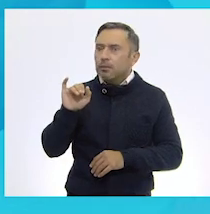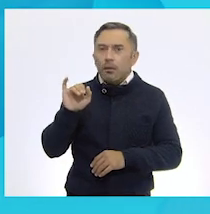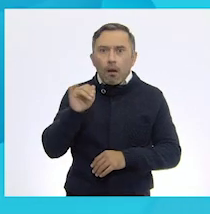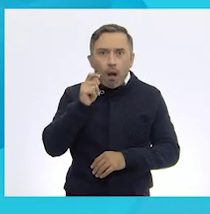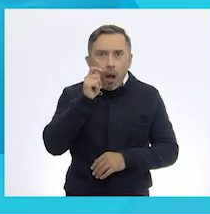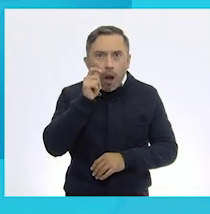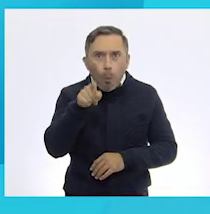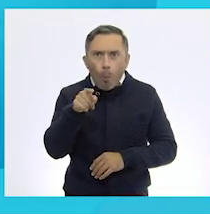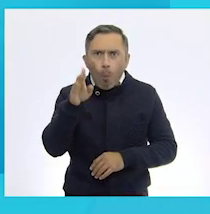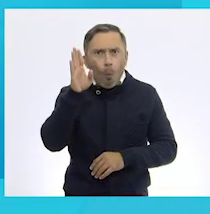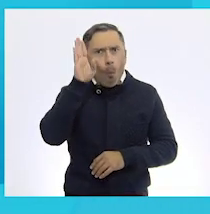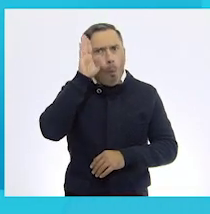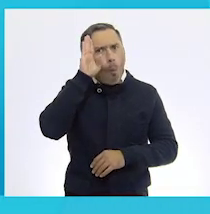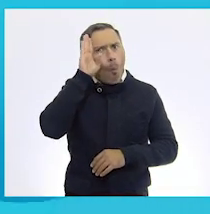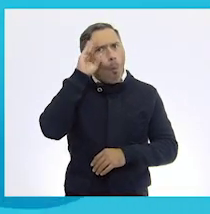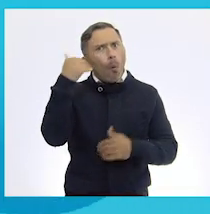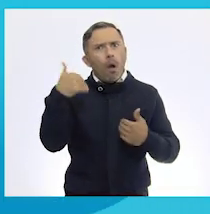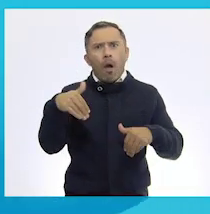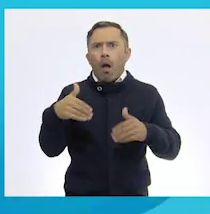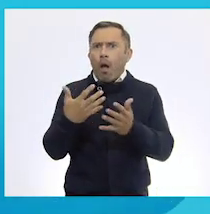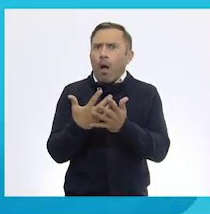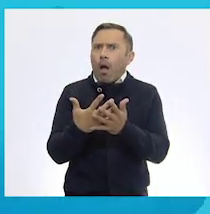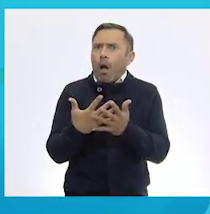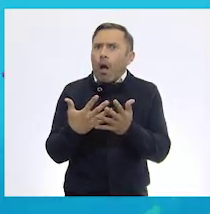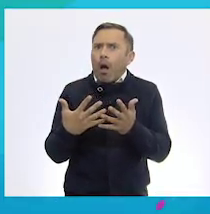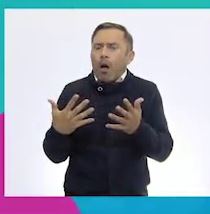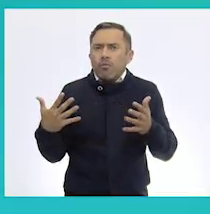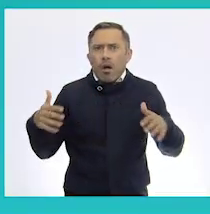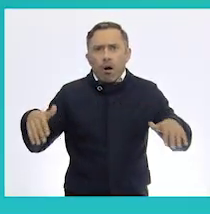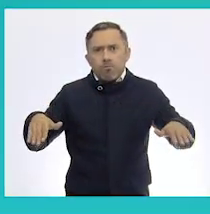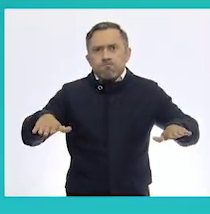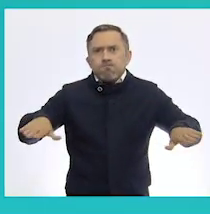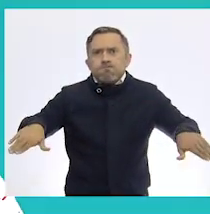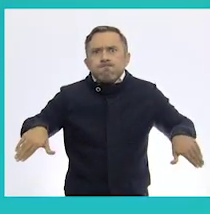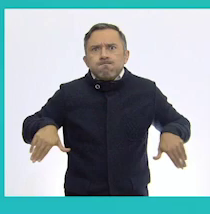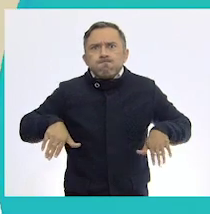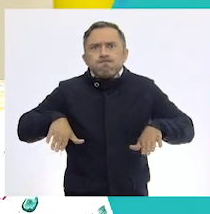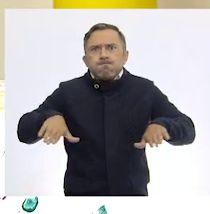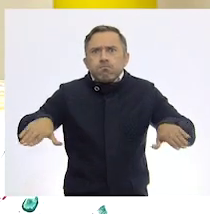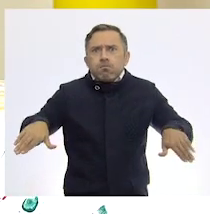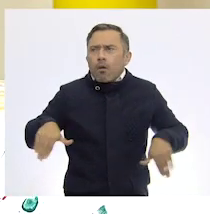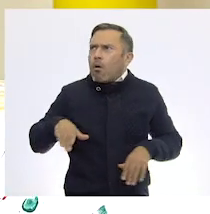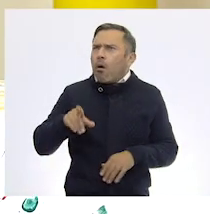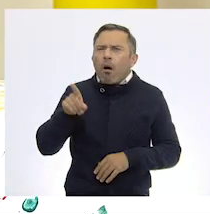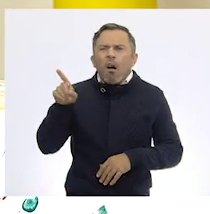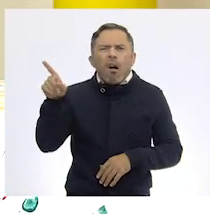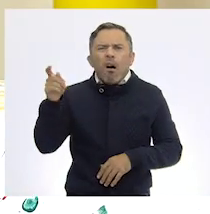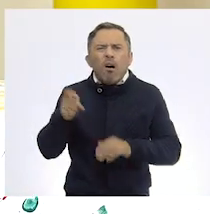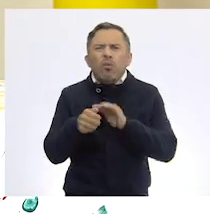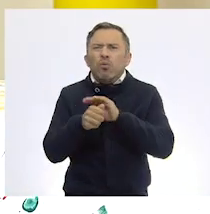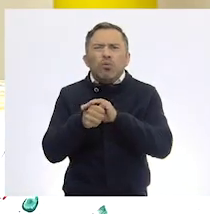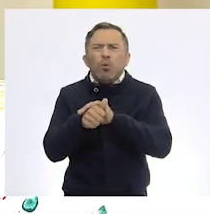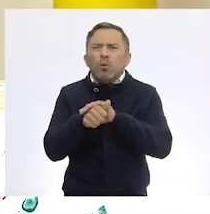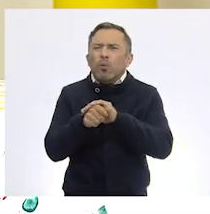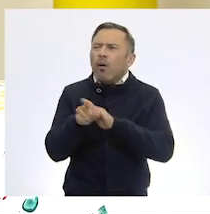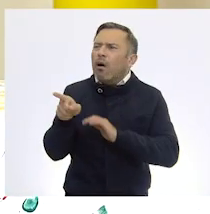Está muy grande. Muy grande, ¿qué tortuga bonita. Será? ¿Cómo se llama, Panchito, la